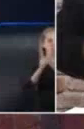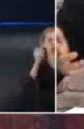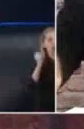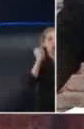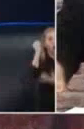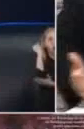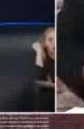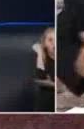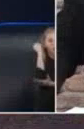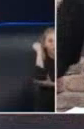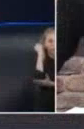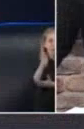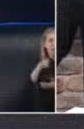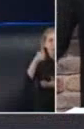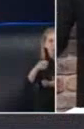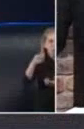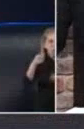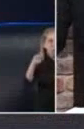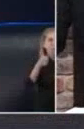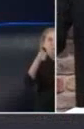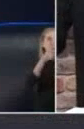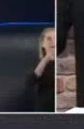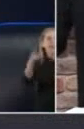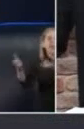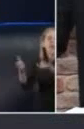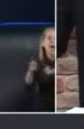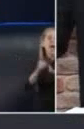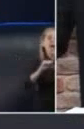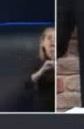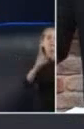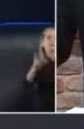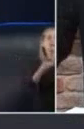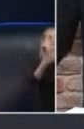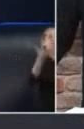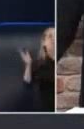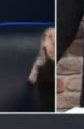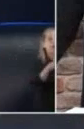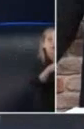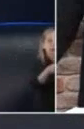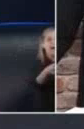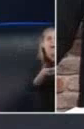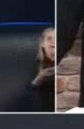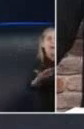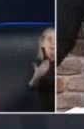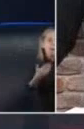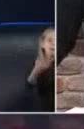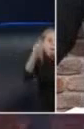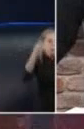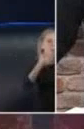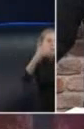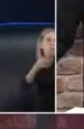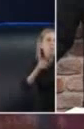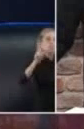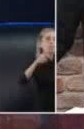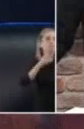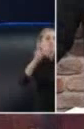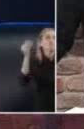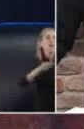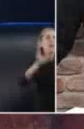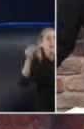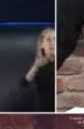gente mira esto con seriedad pero es un poco lo que está lo que está pasando el mercado y el mercado fue el